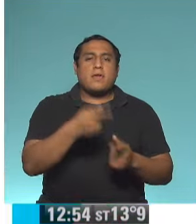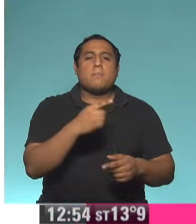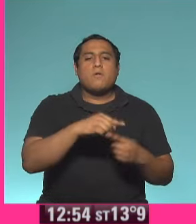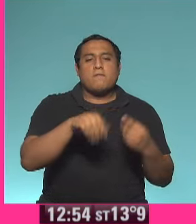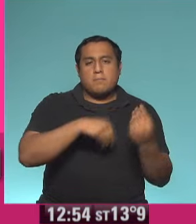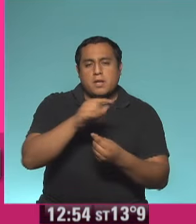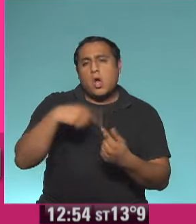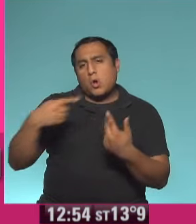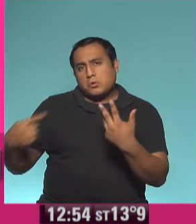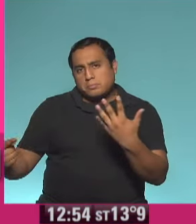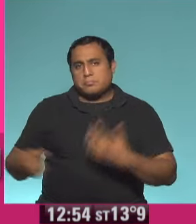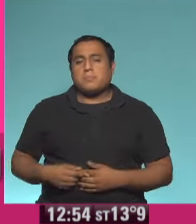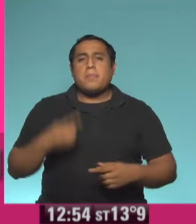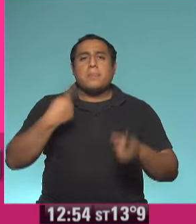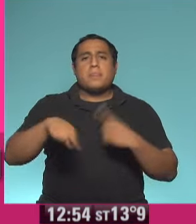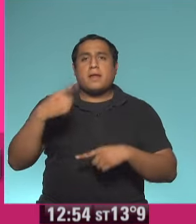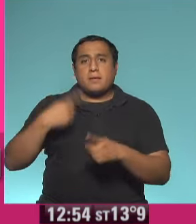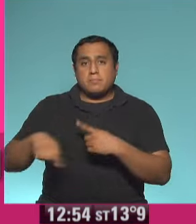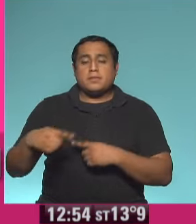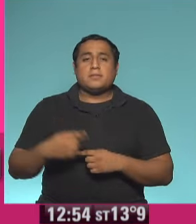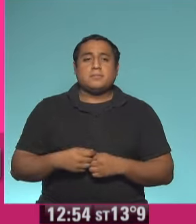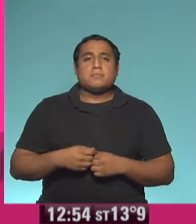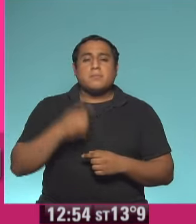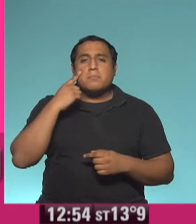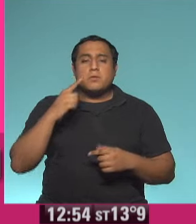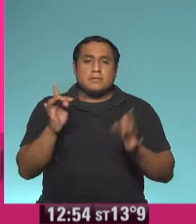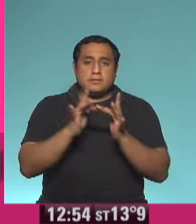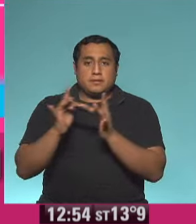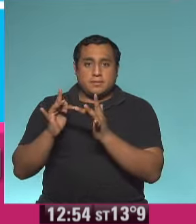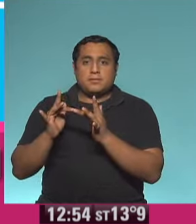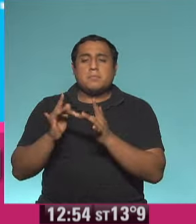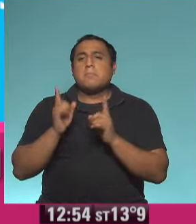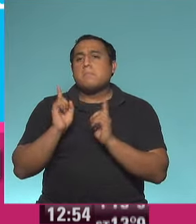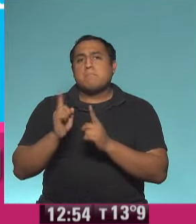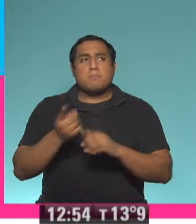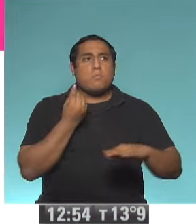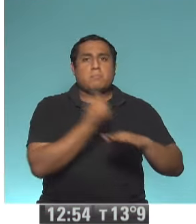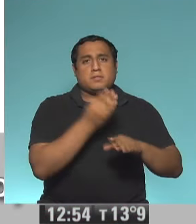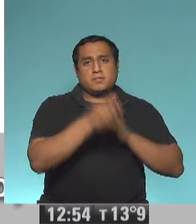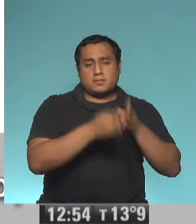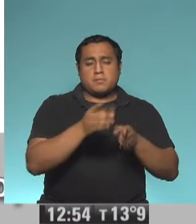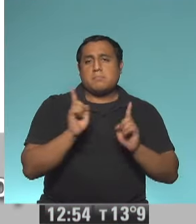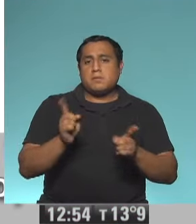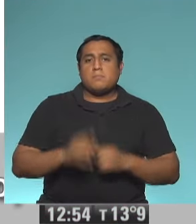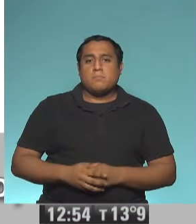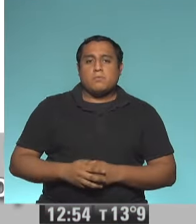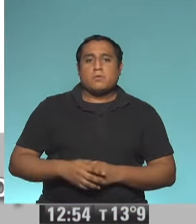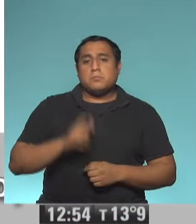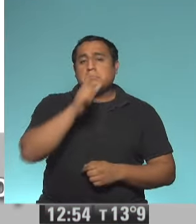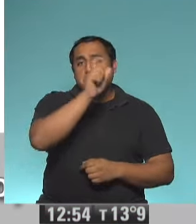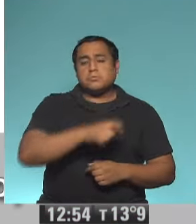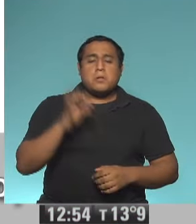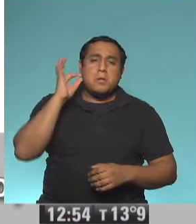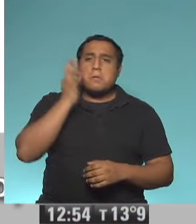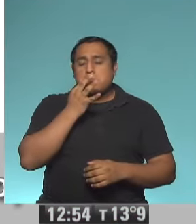otros. Los trámites que realices por la atención virtual tienen la misma validez que los presenciales. Un operador recibirá tu